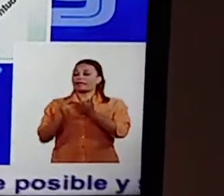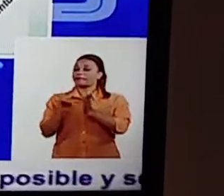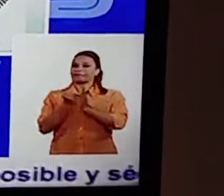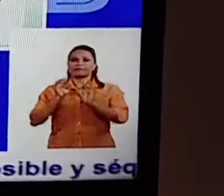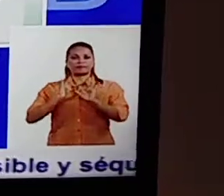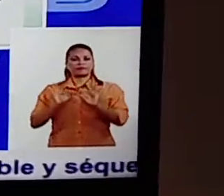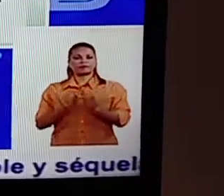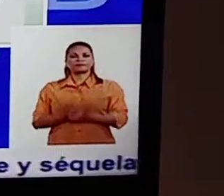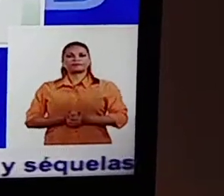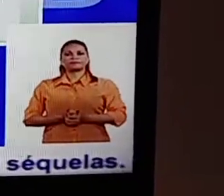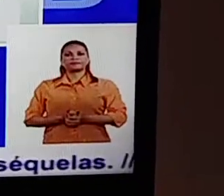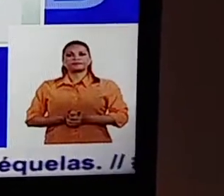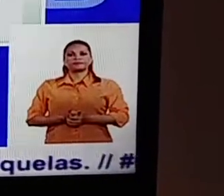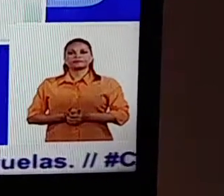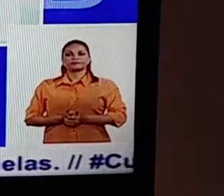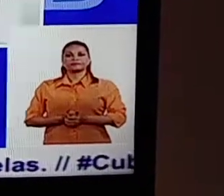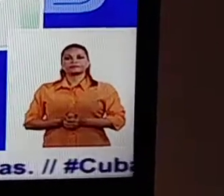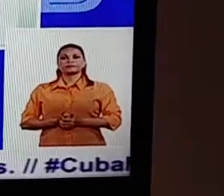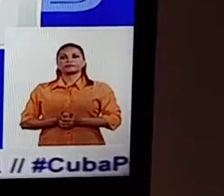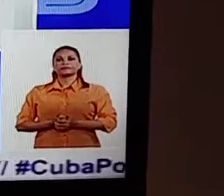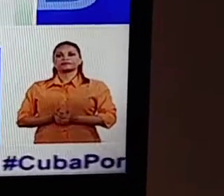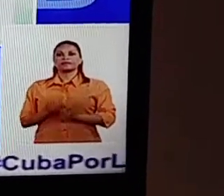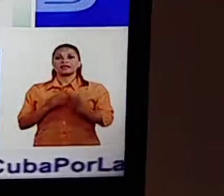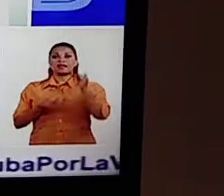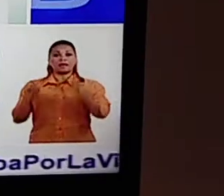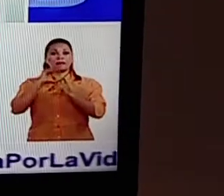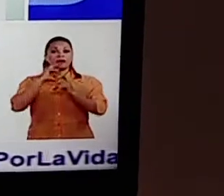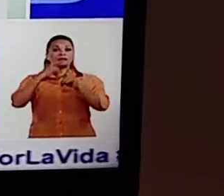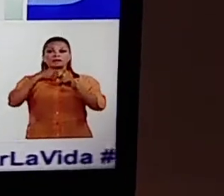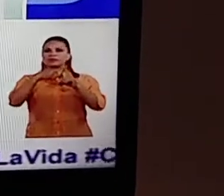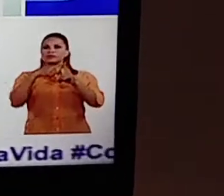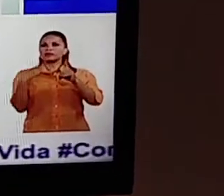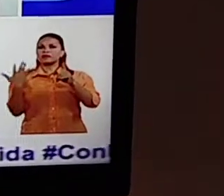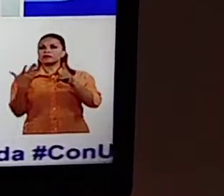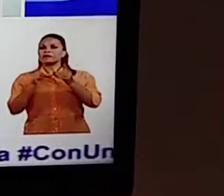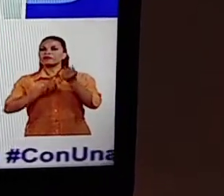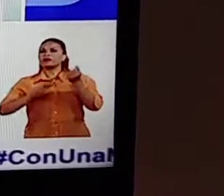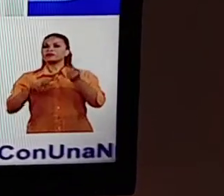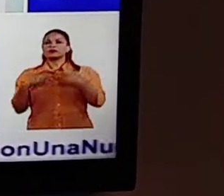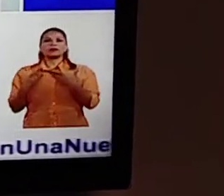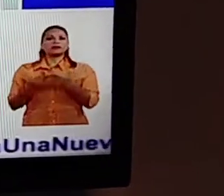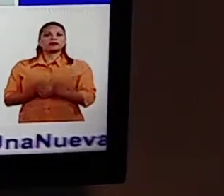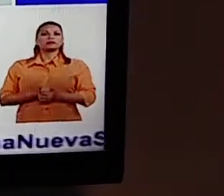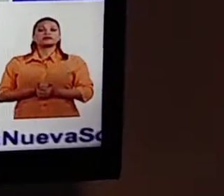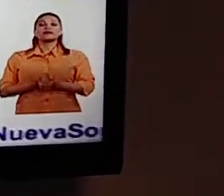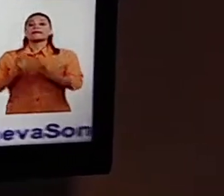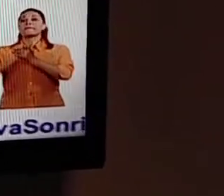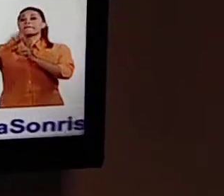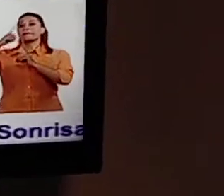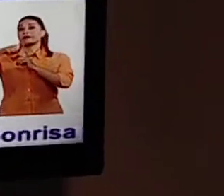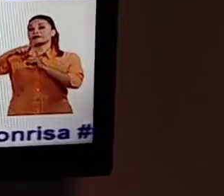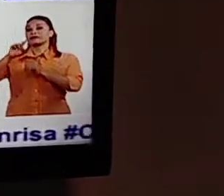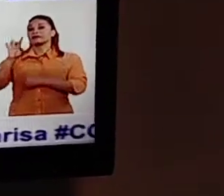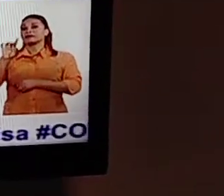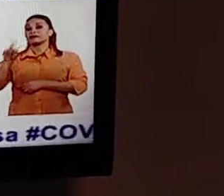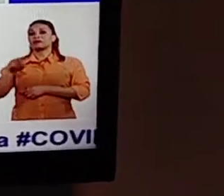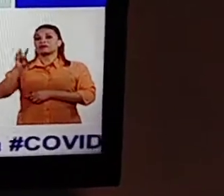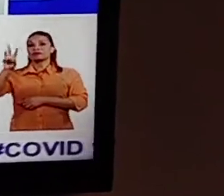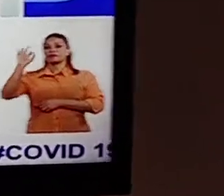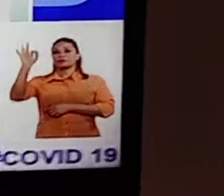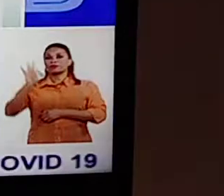de COVID-19. Las más altas positividades ayer: la provincia de Matanzas con el